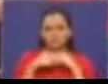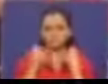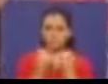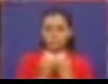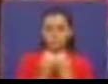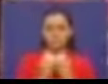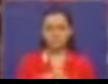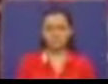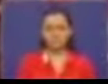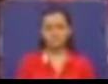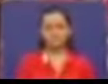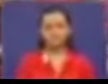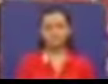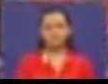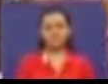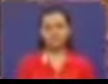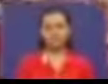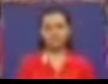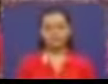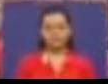la patria que